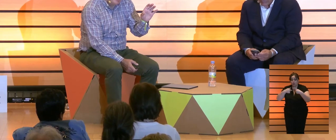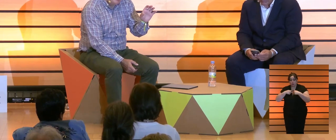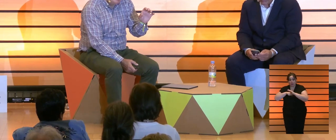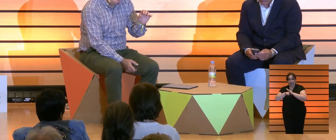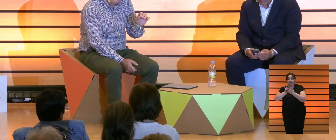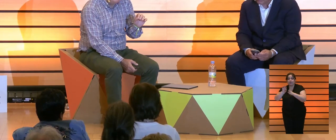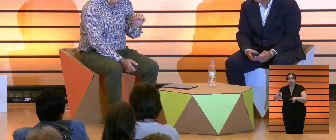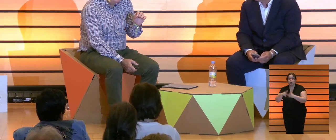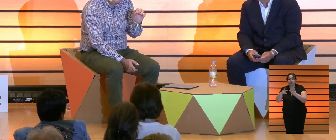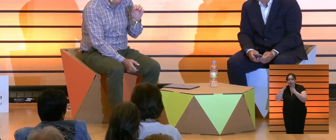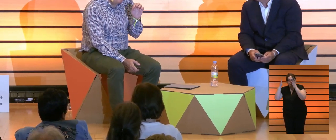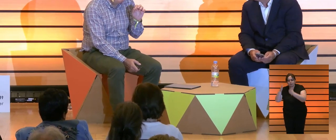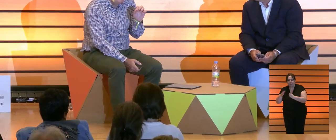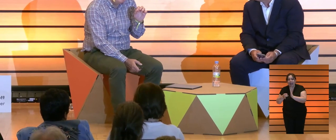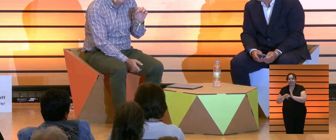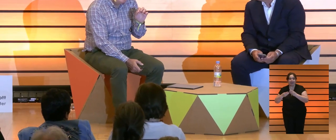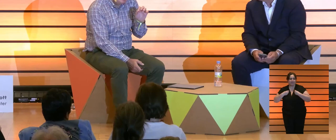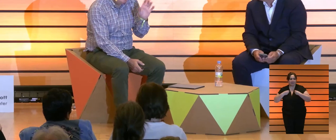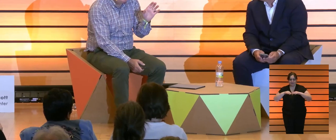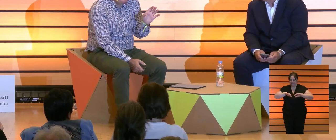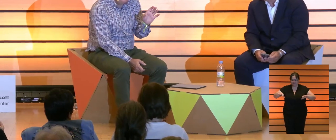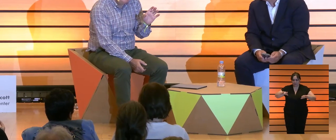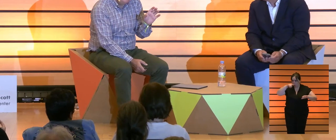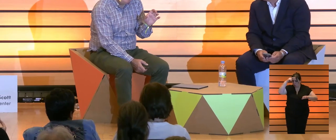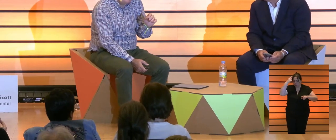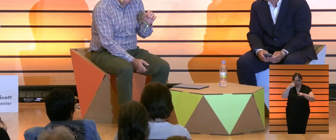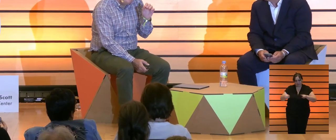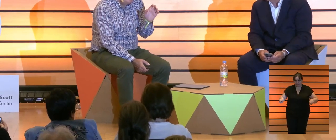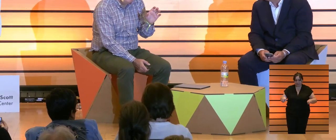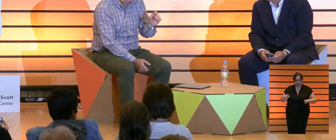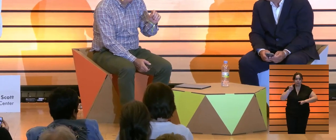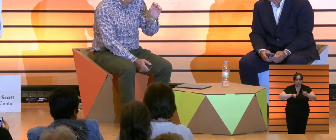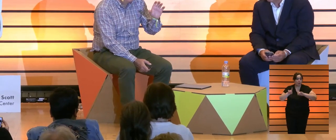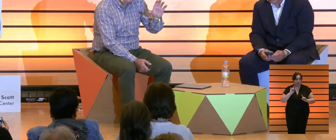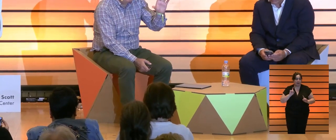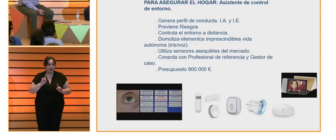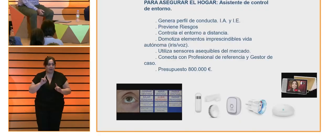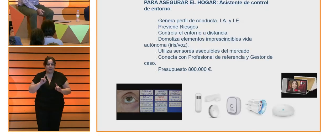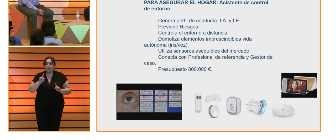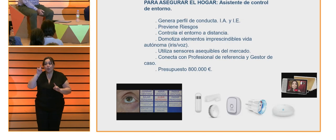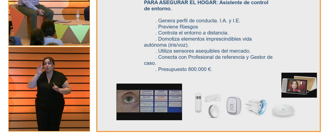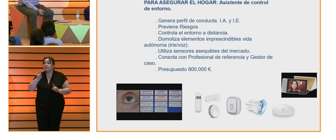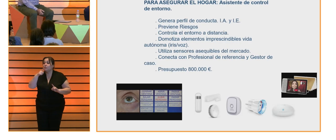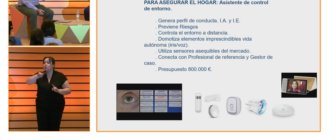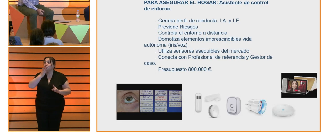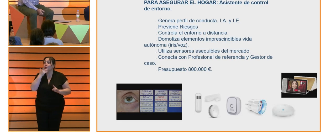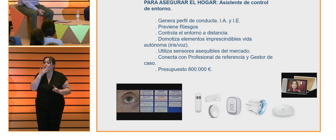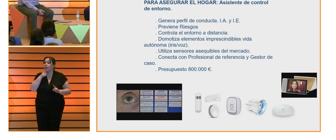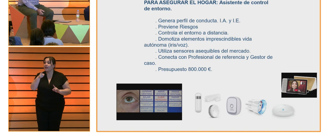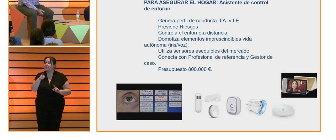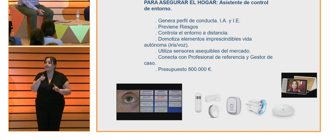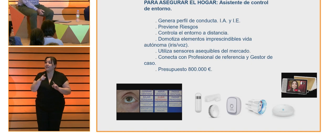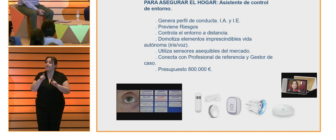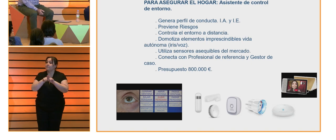vida ese cambio cultural es la leche porque no hay manera de no sé si conocéis los determinantes